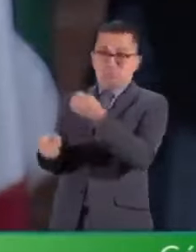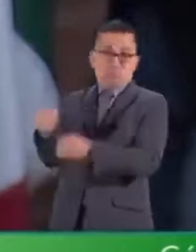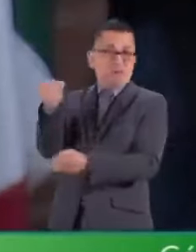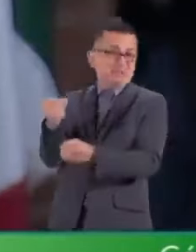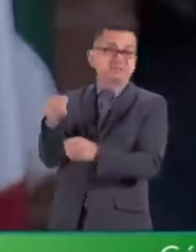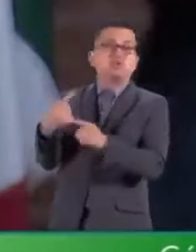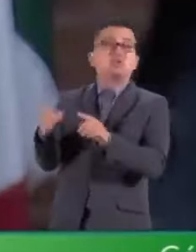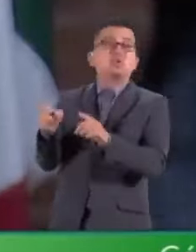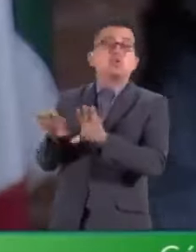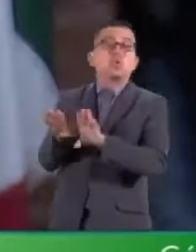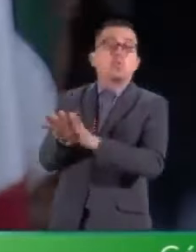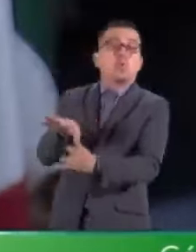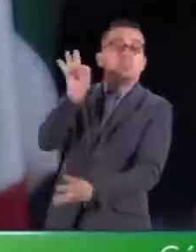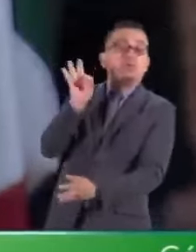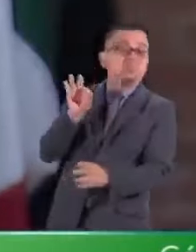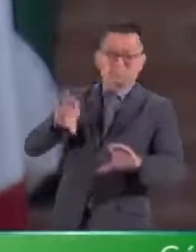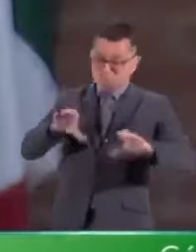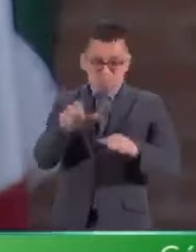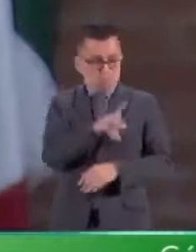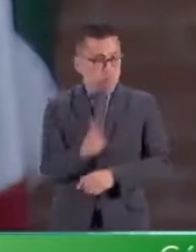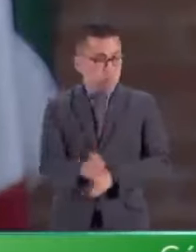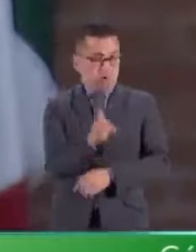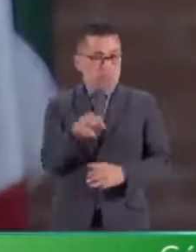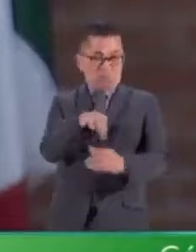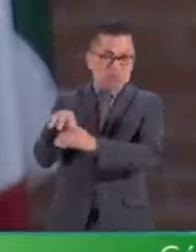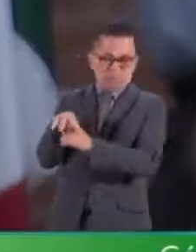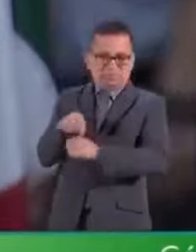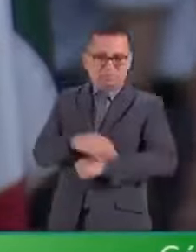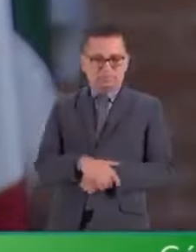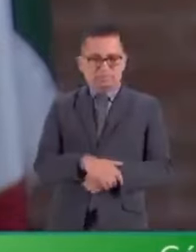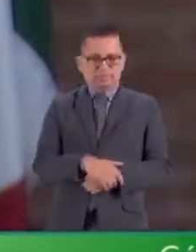Segundo, por supuesto que se puede, vía amparo,